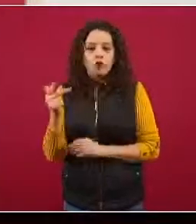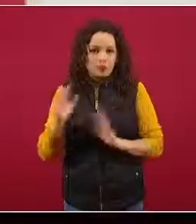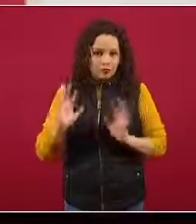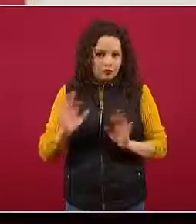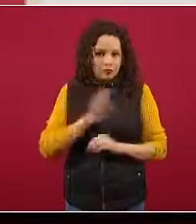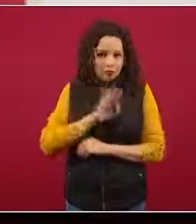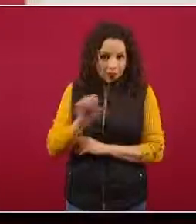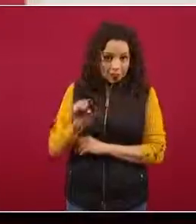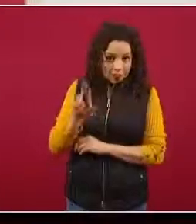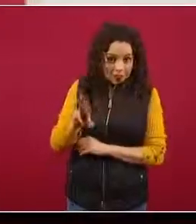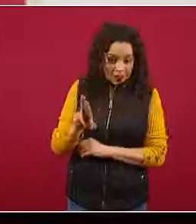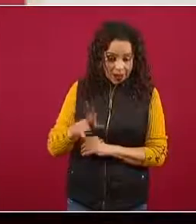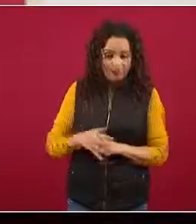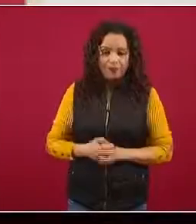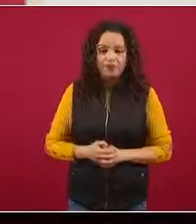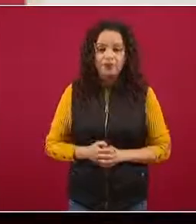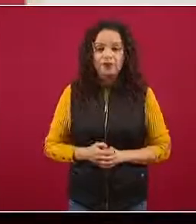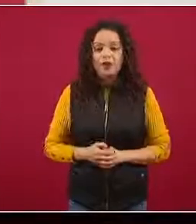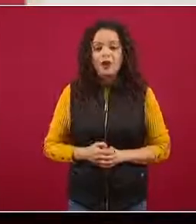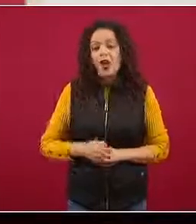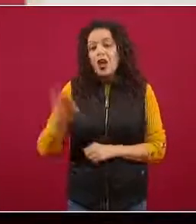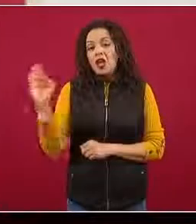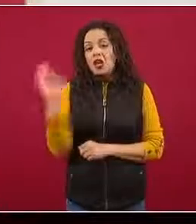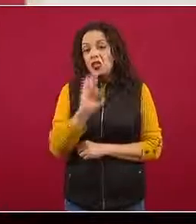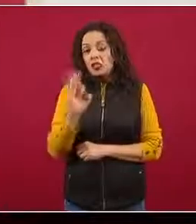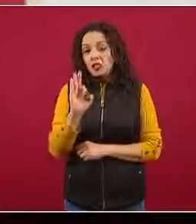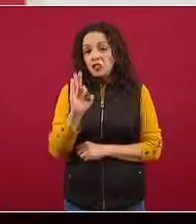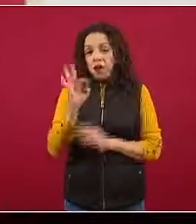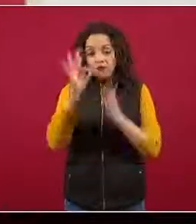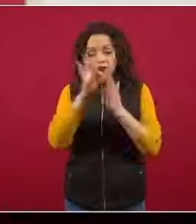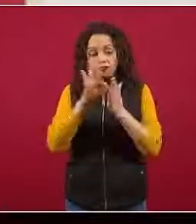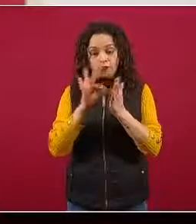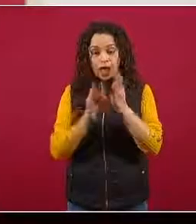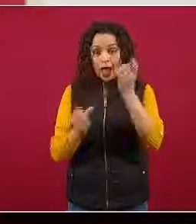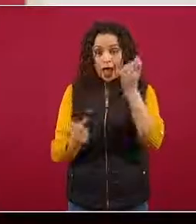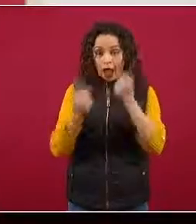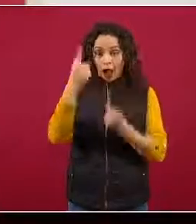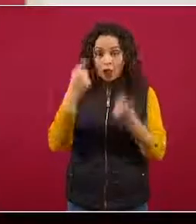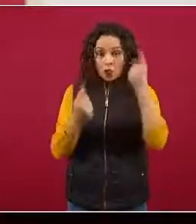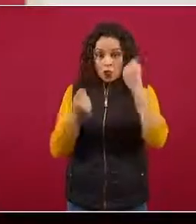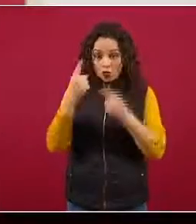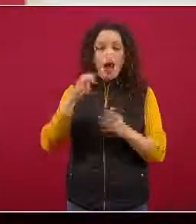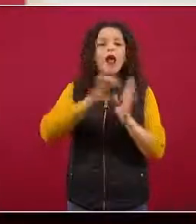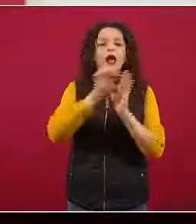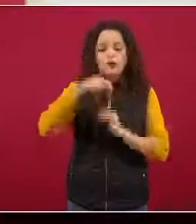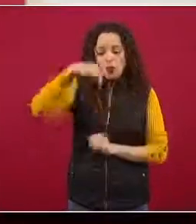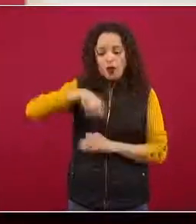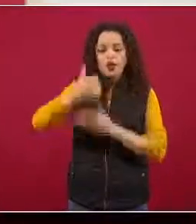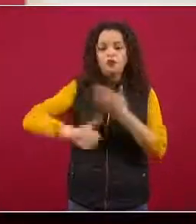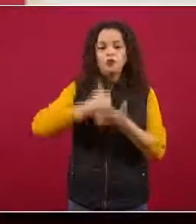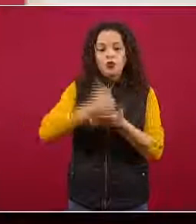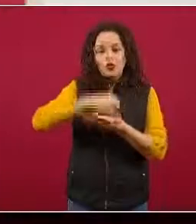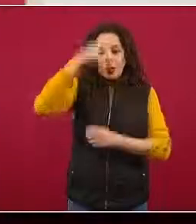Si alguno de estos indicadores, ahora vamos a la Ciudad de México,